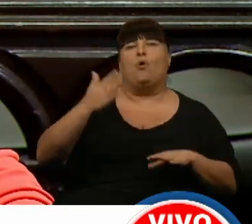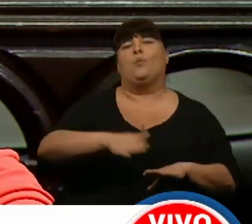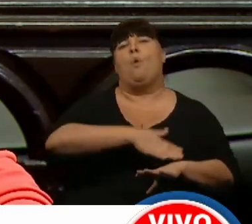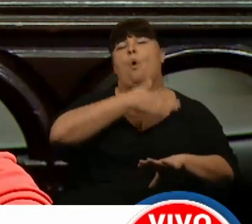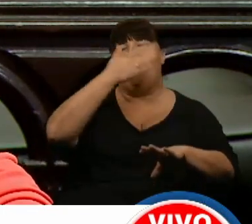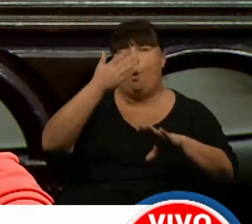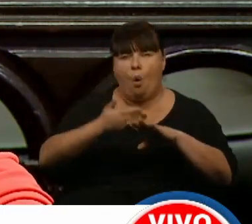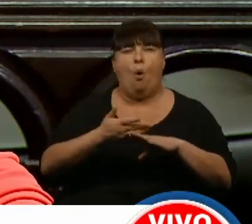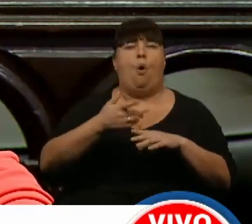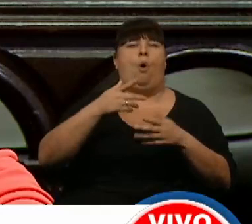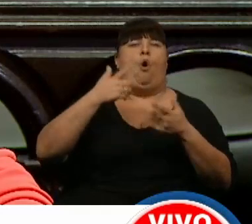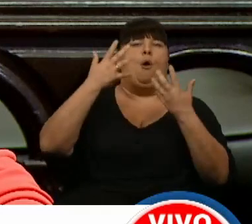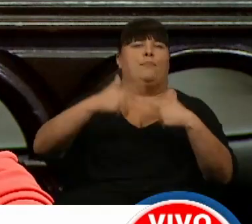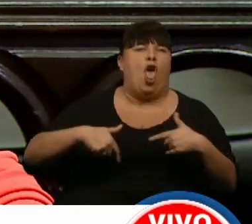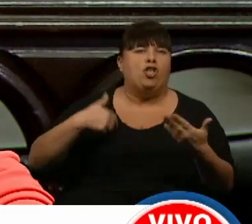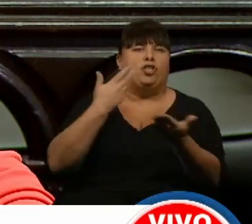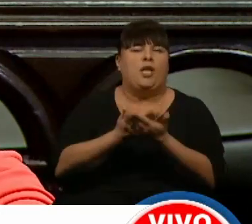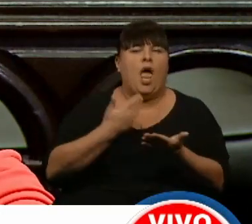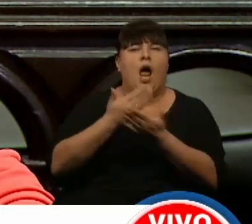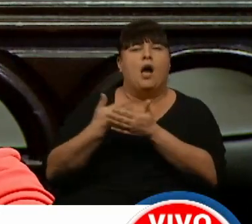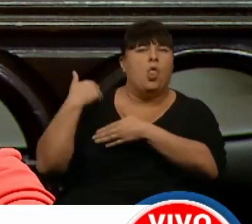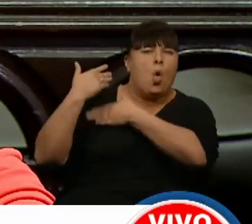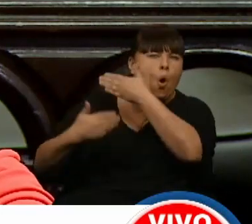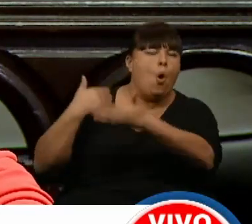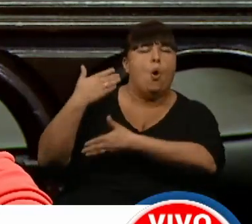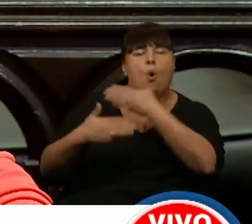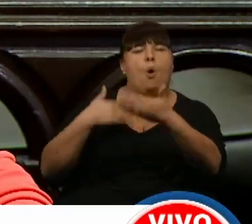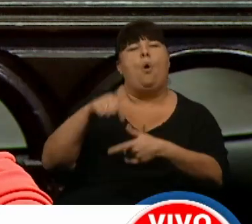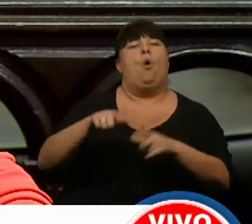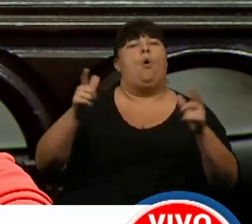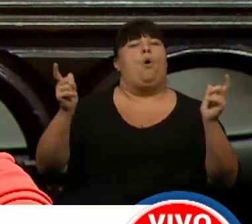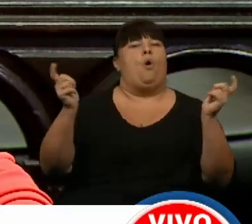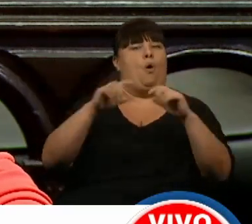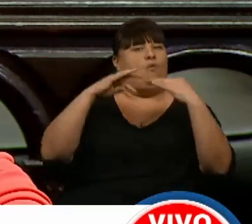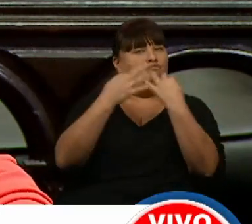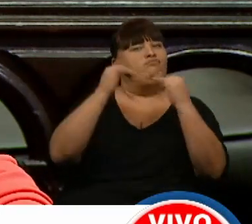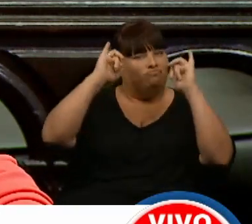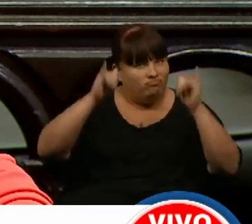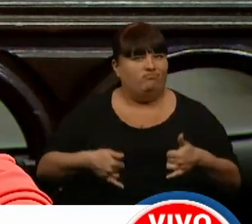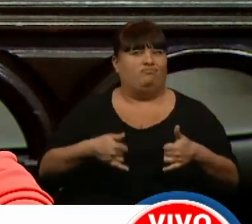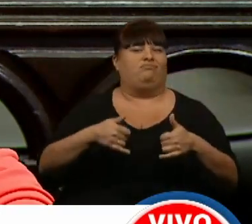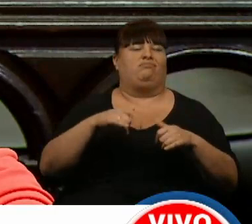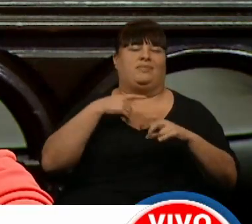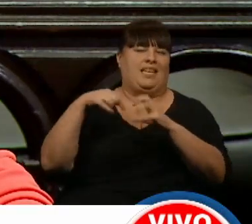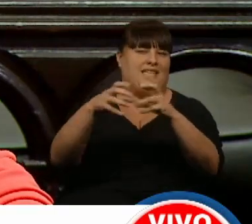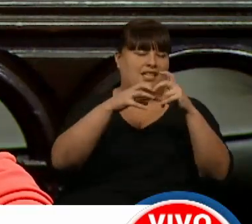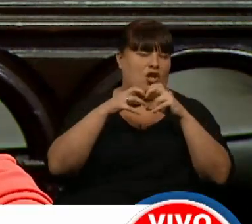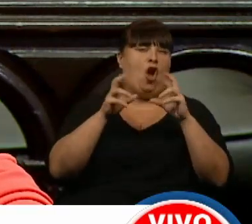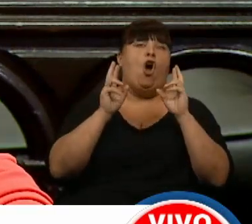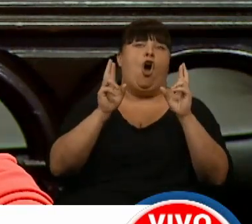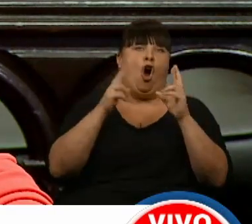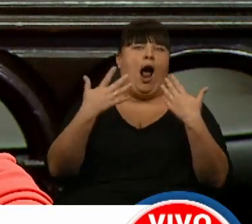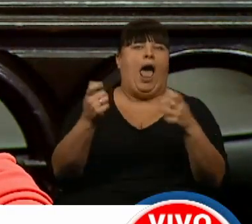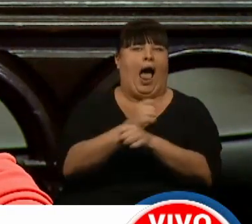tanto tiempo, de tantos proyectos, de tanto camino recorrido, la Cámara se preste finalmente, ojalá,